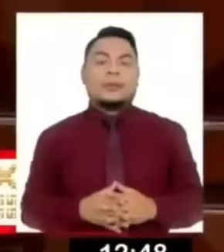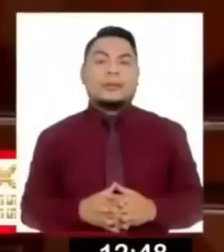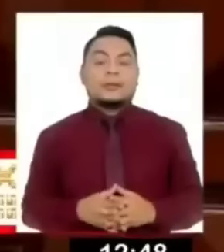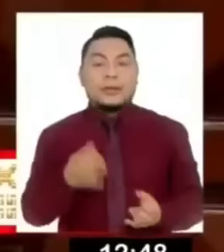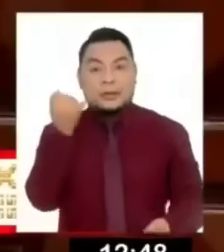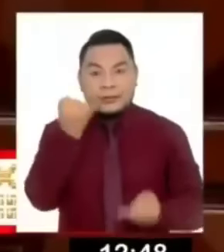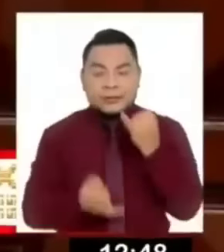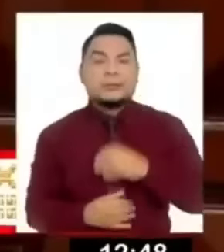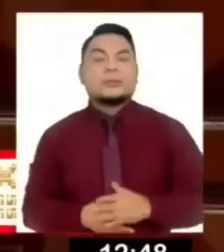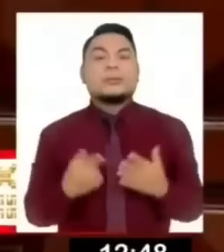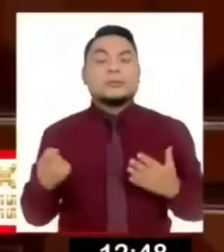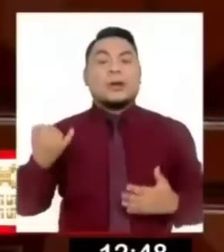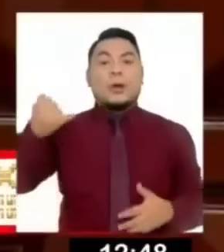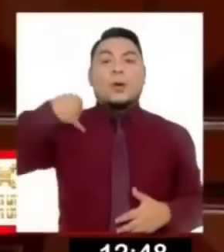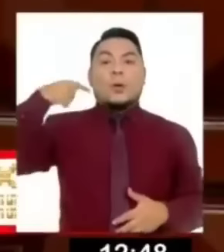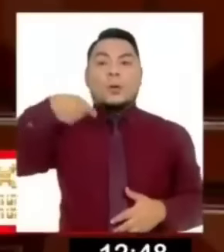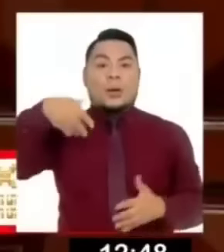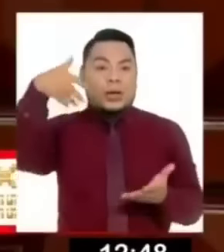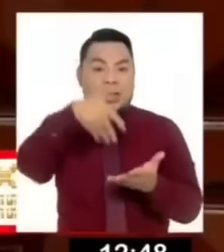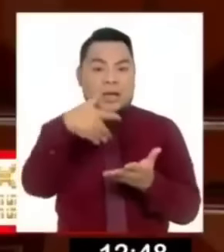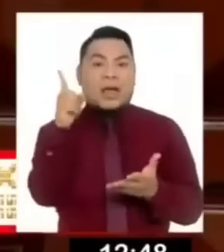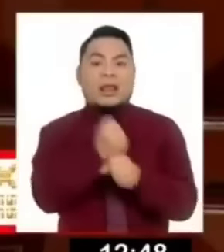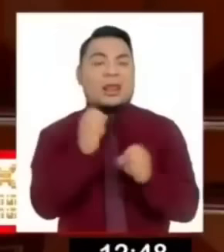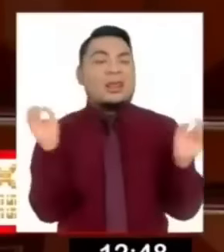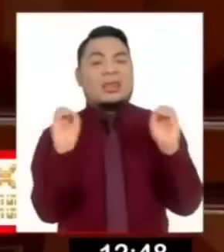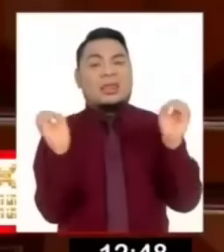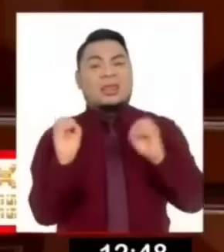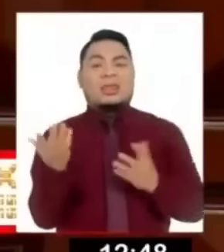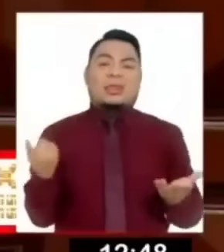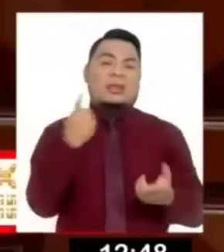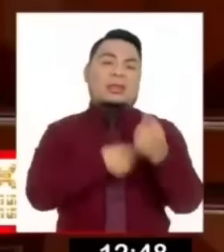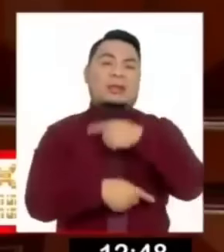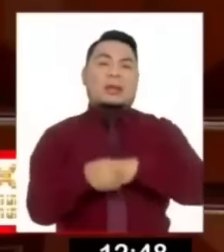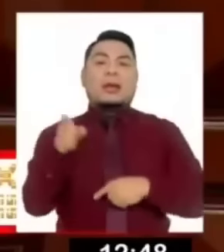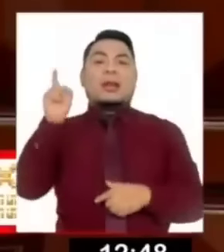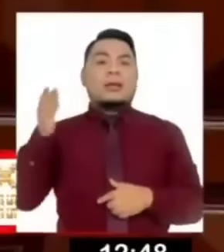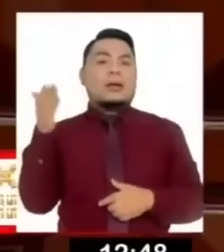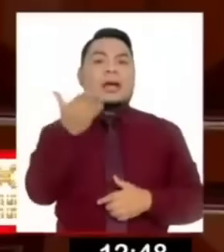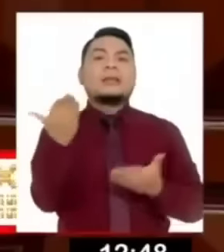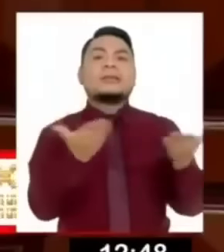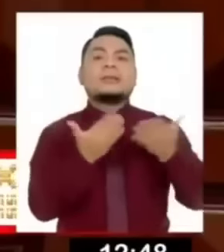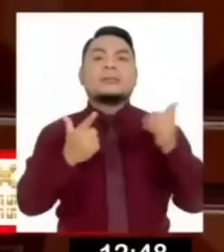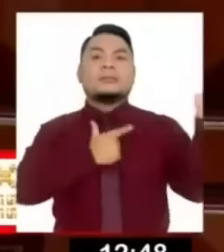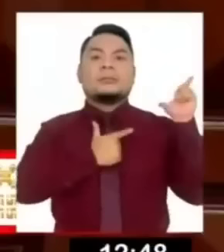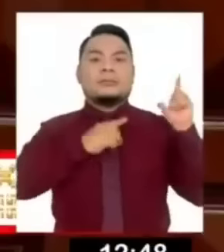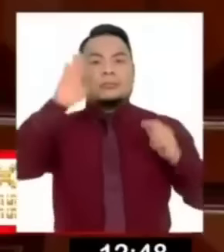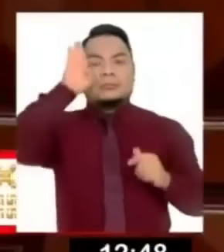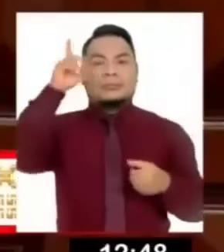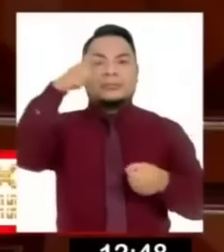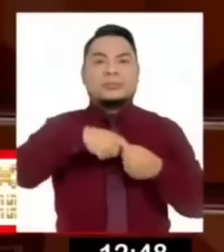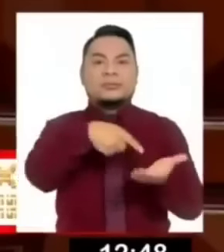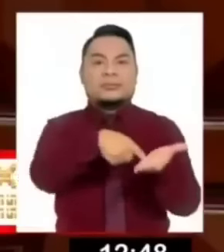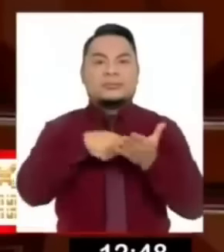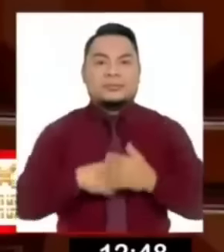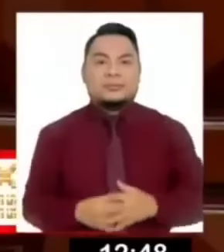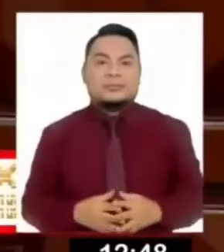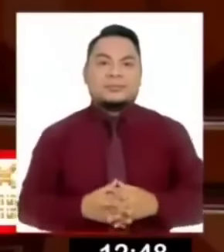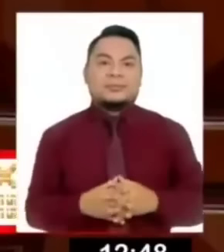Finalmente, los jóvenes que no estudian ni trabajan deberán acudir al servicio militar.